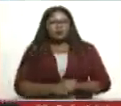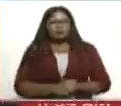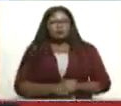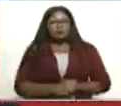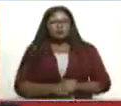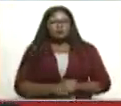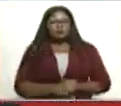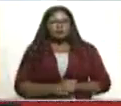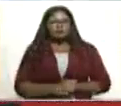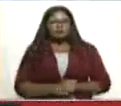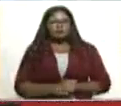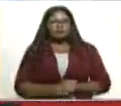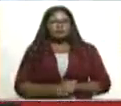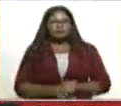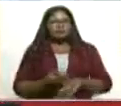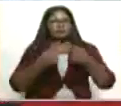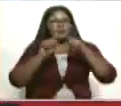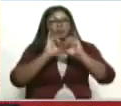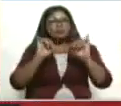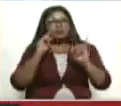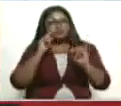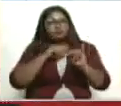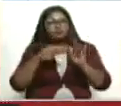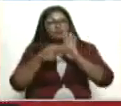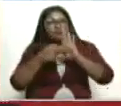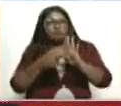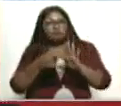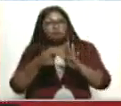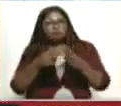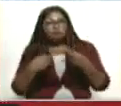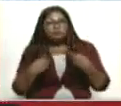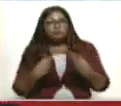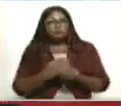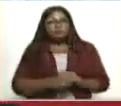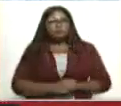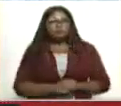Será diferente a lo que estamos previendo.